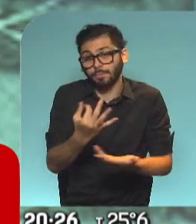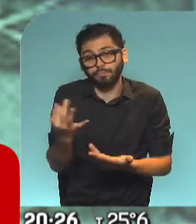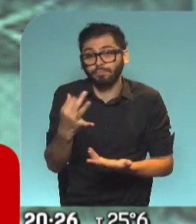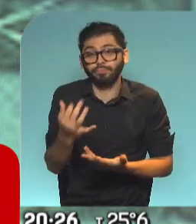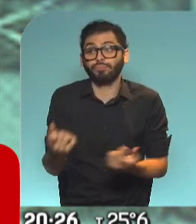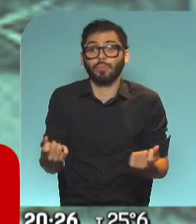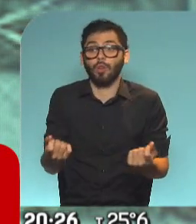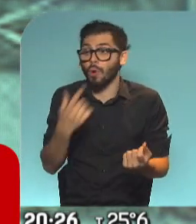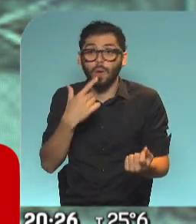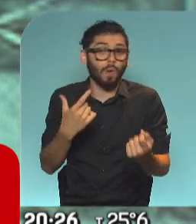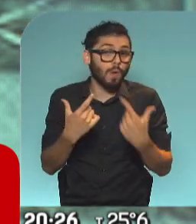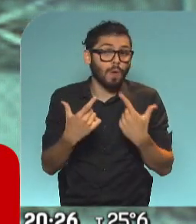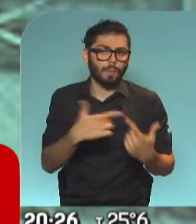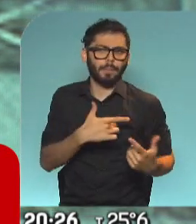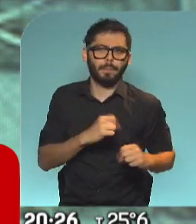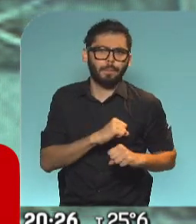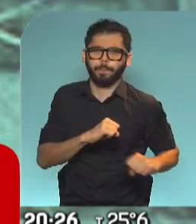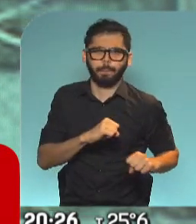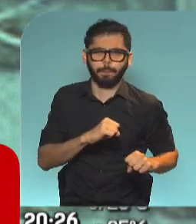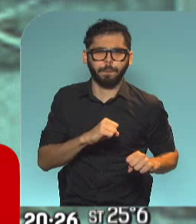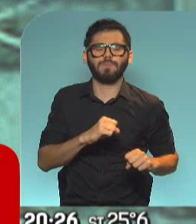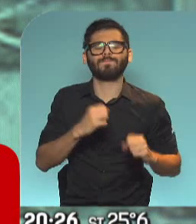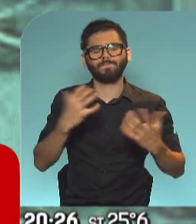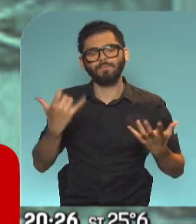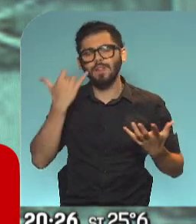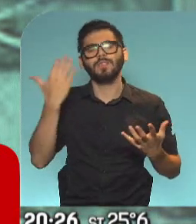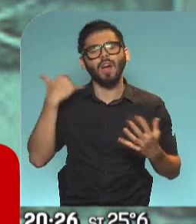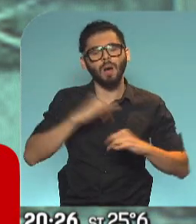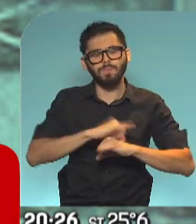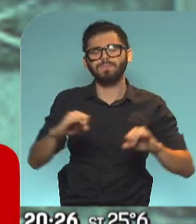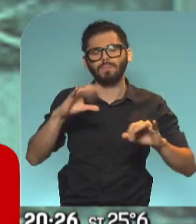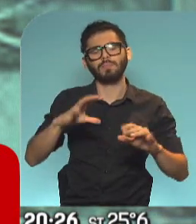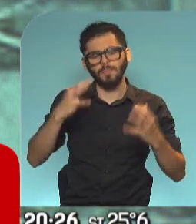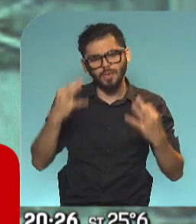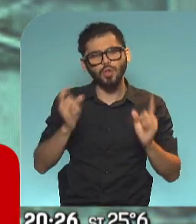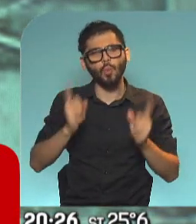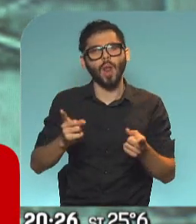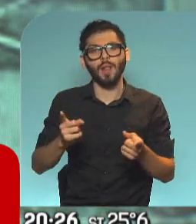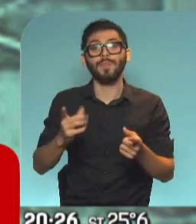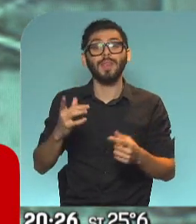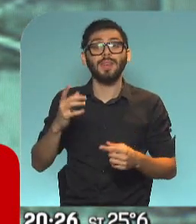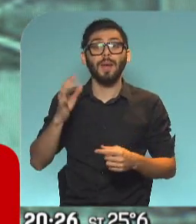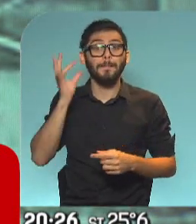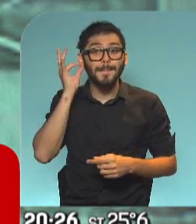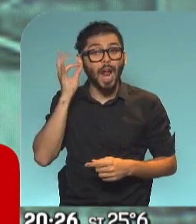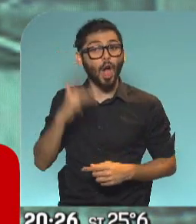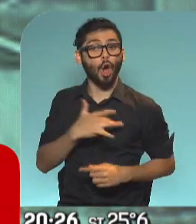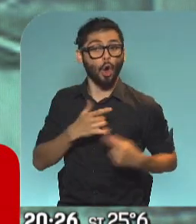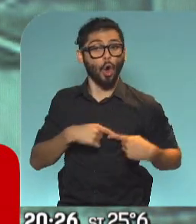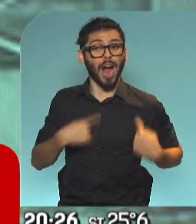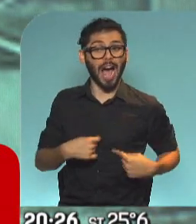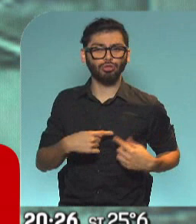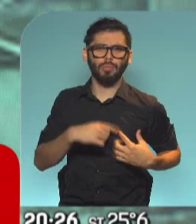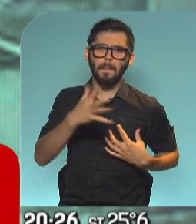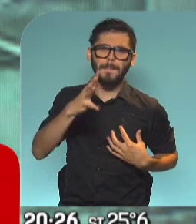haciendo, estallar el corazón de Diego Maradona. Ya hemos dicho, pero vale la pena reiterarlo, Maradona tenía el corazón de una persona de más de 90 años de